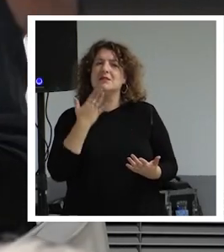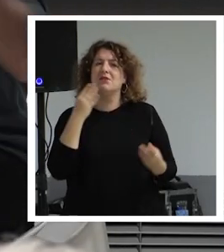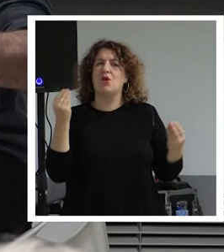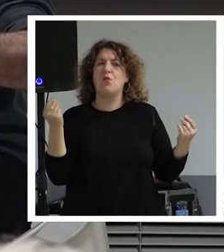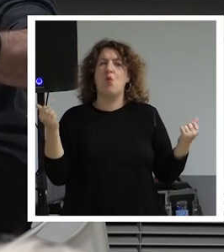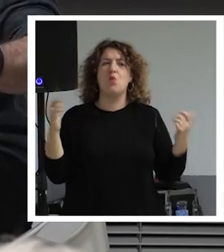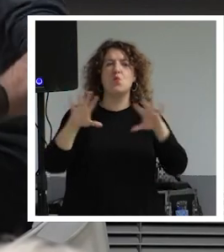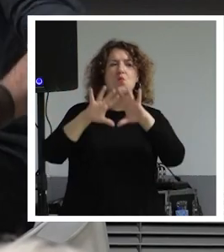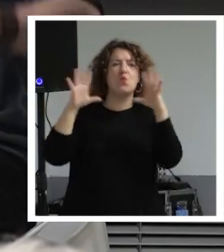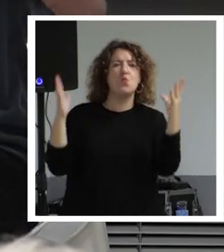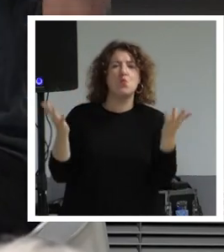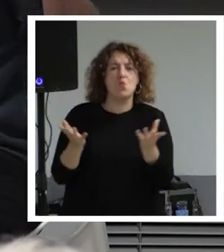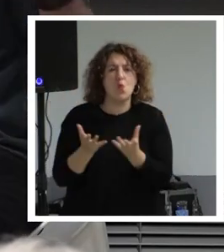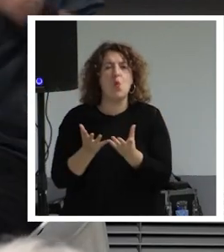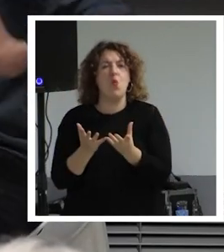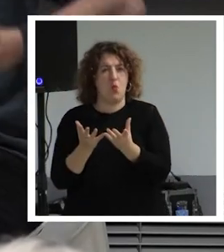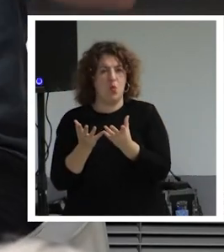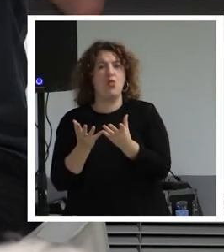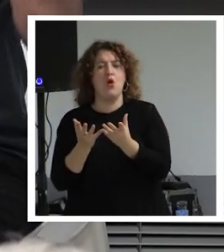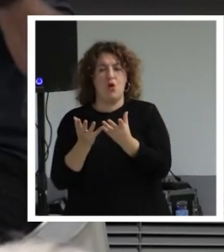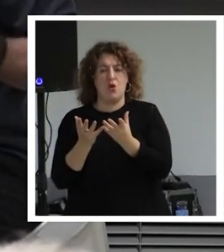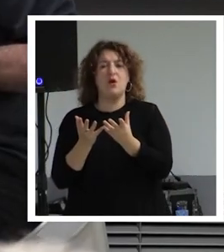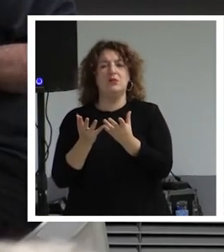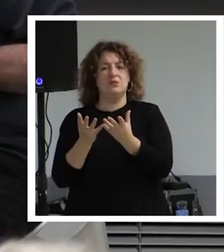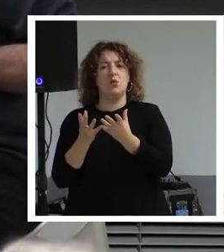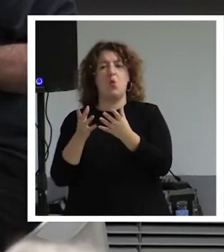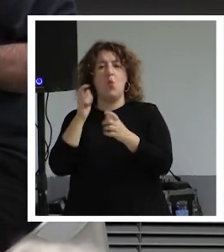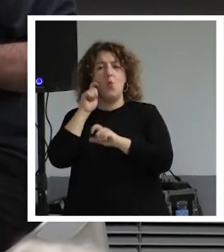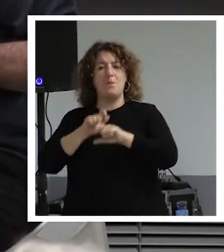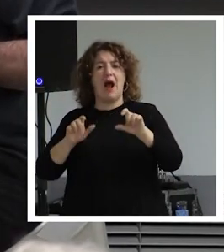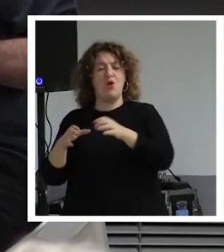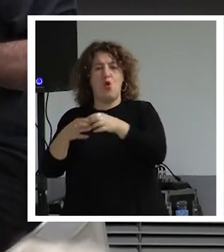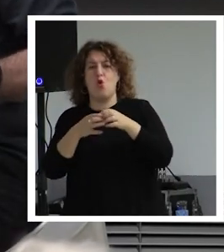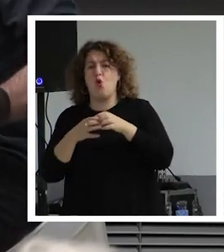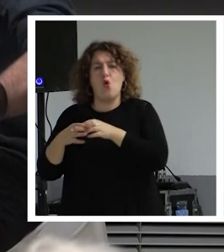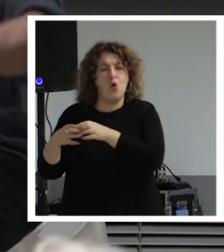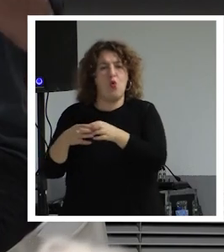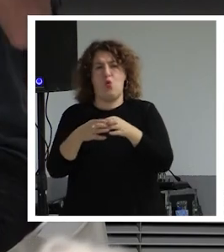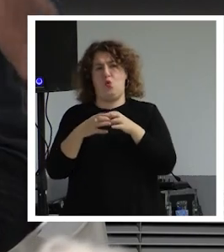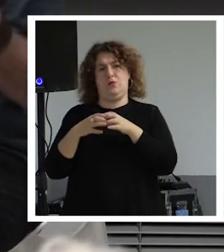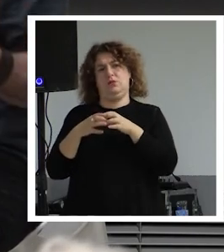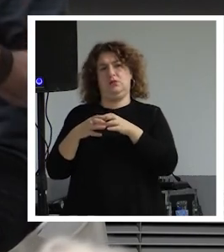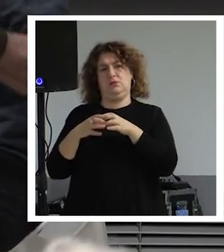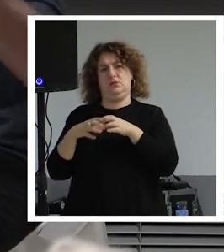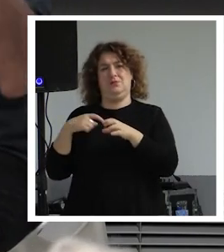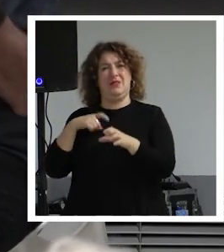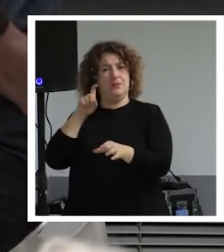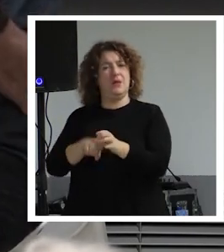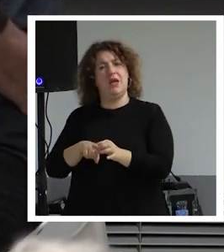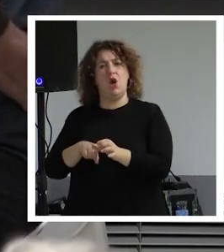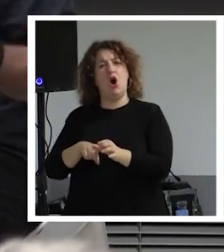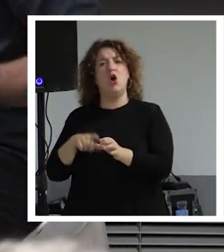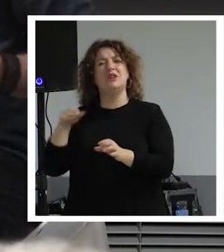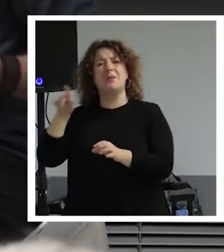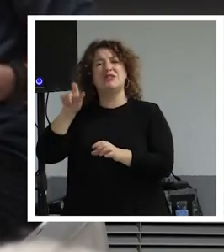capitalismo tardío nos ha arrebatado de nuestra propia naturaleza que es la sensación de un mundo